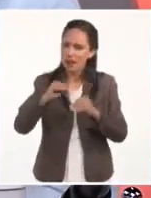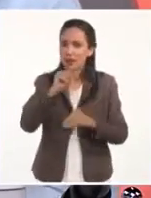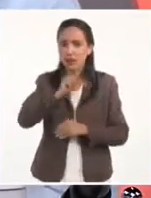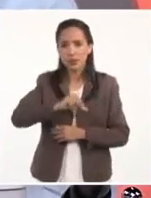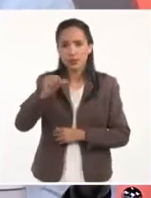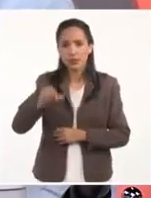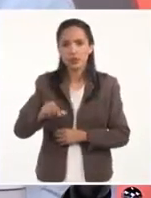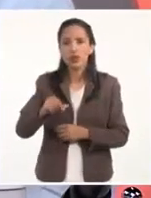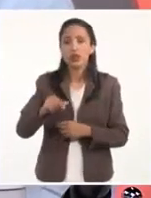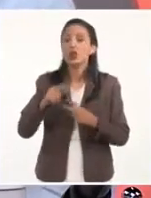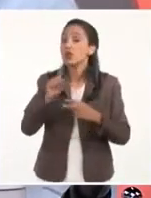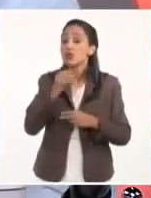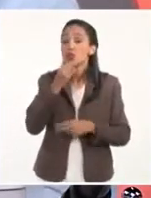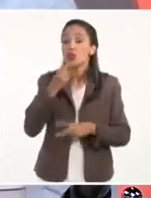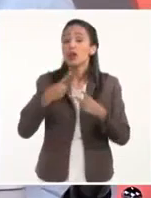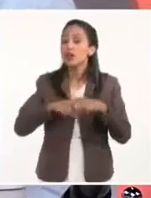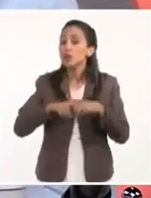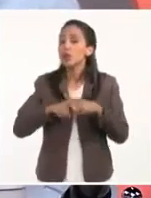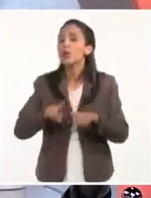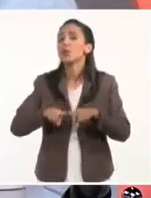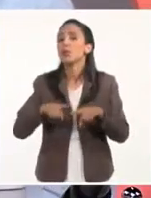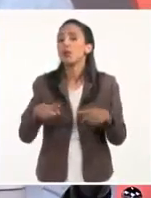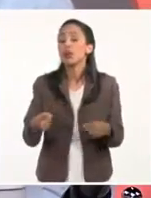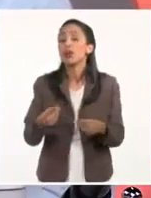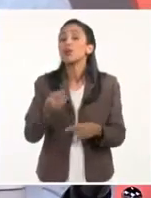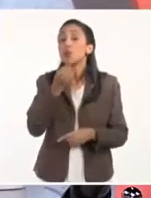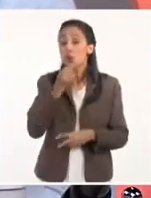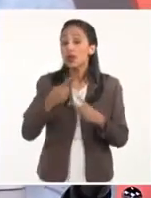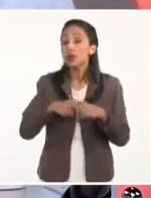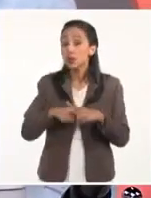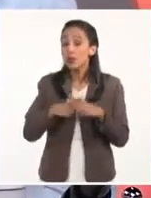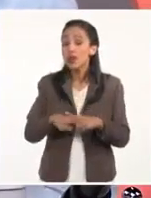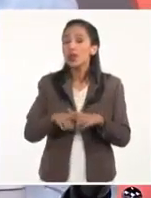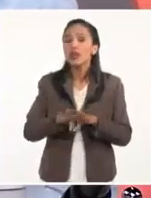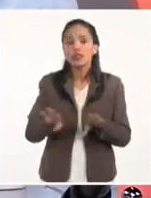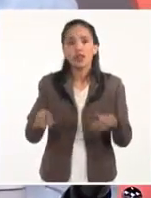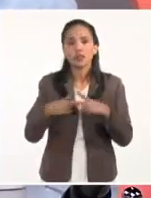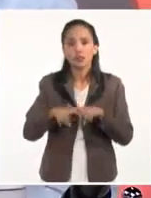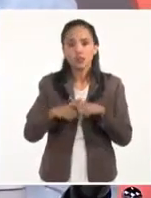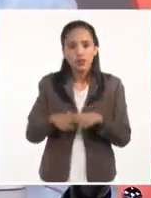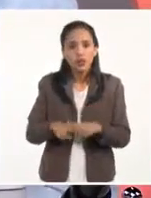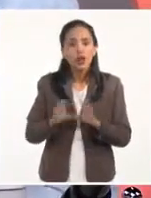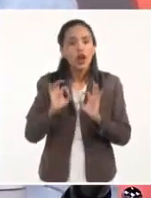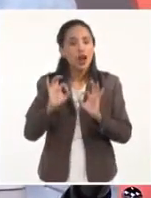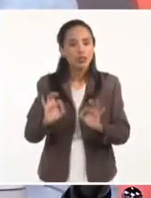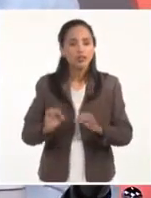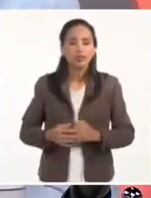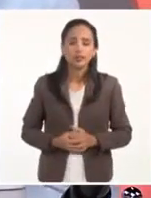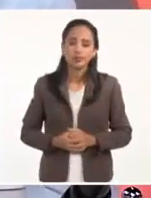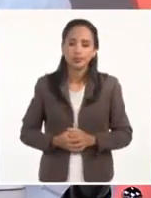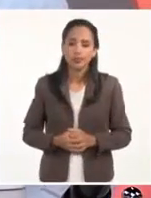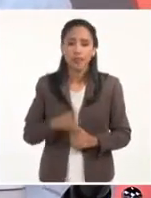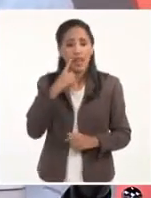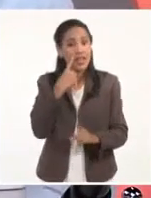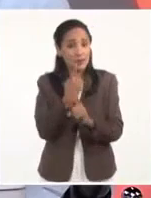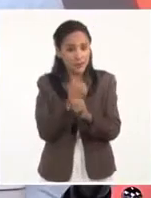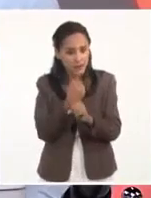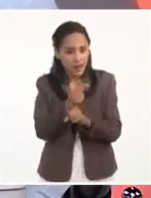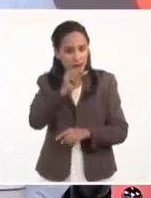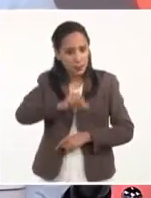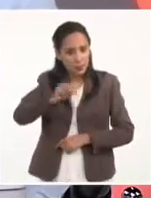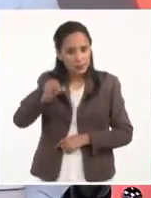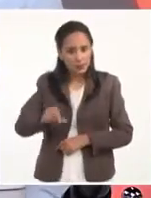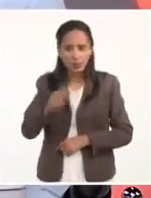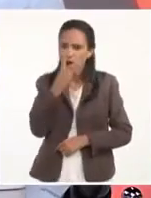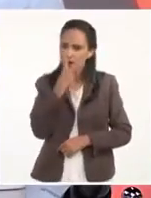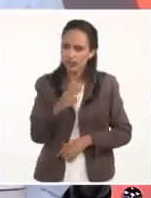porque no se puede resolver ahora y que se pueda resolver resolverlo pero hay que darle pecho hay que encontrarse ahí con las personas conversar con las personas y atender